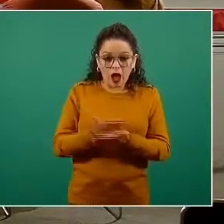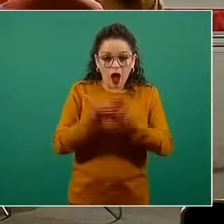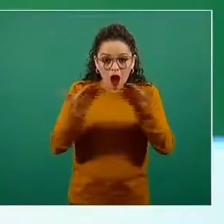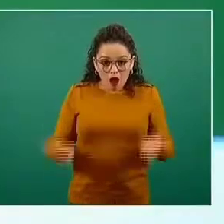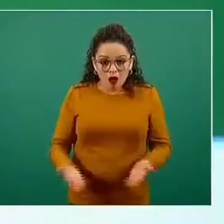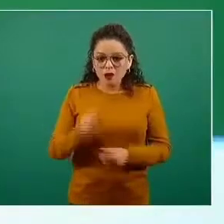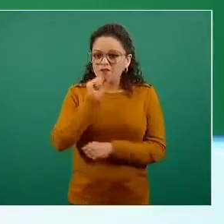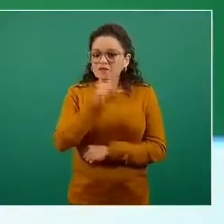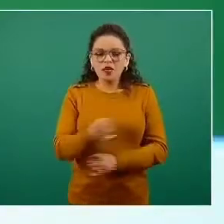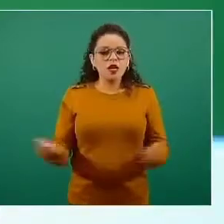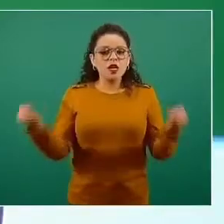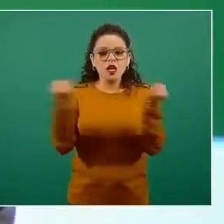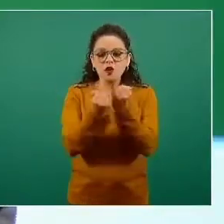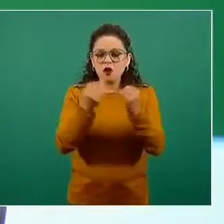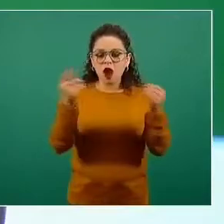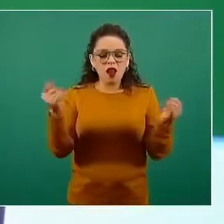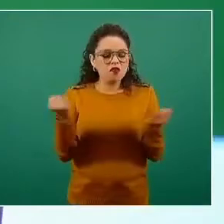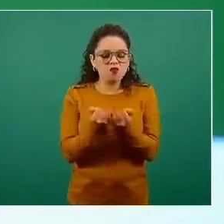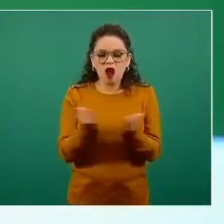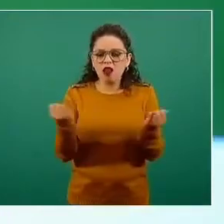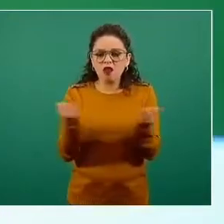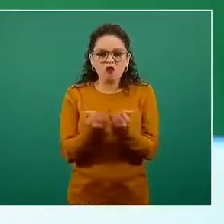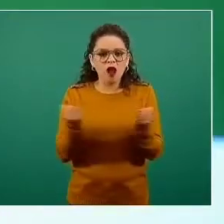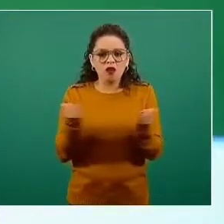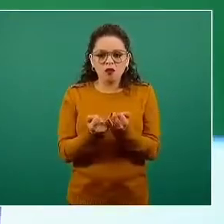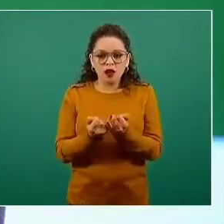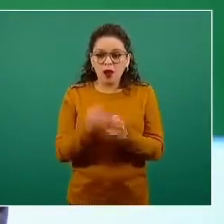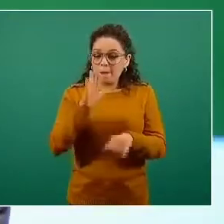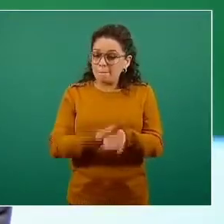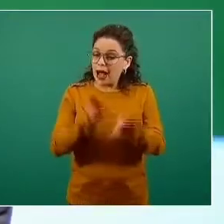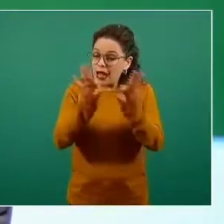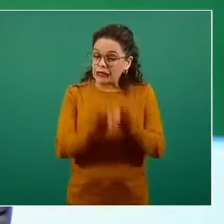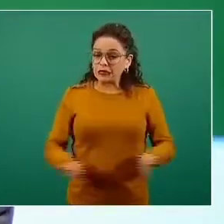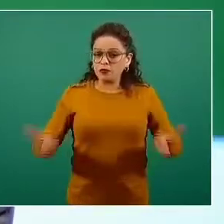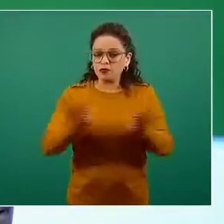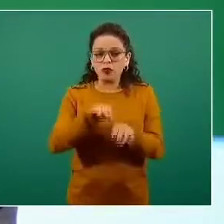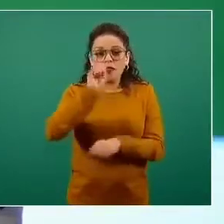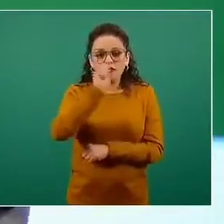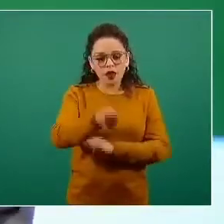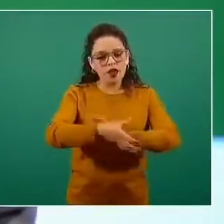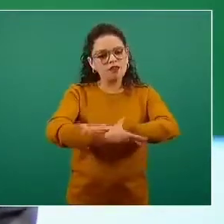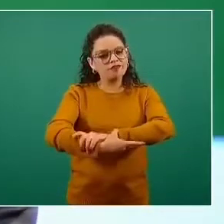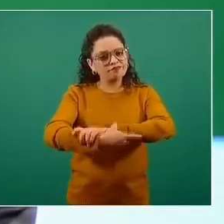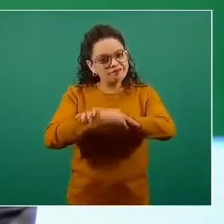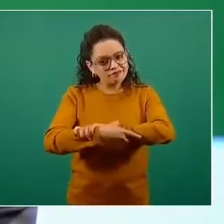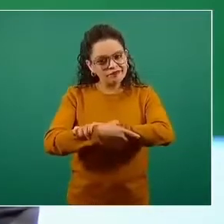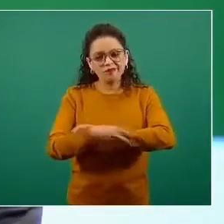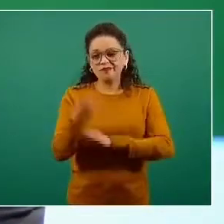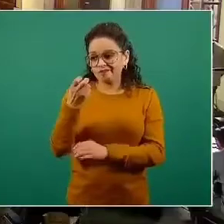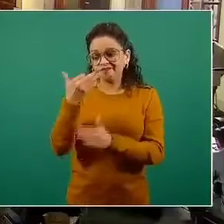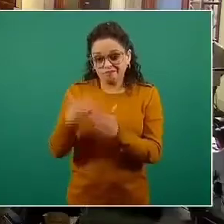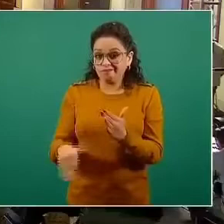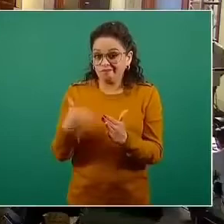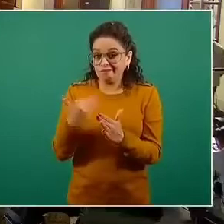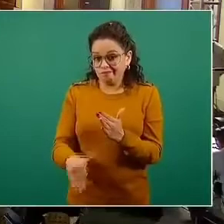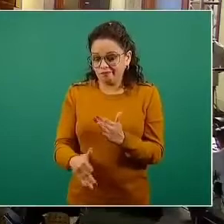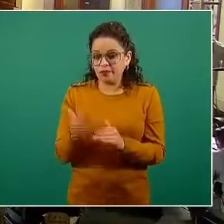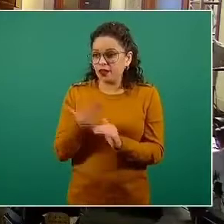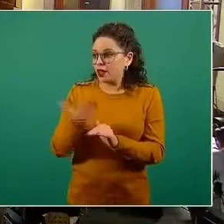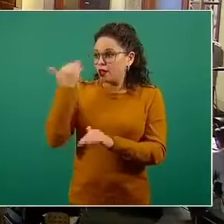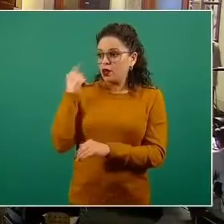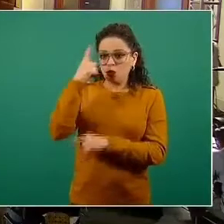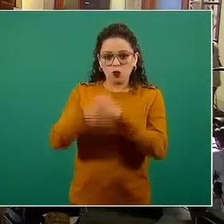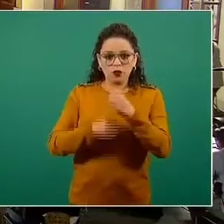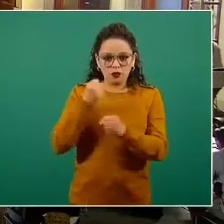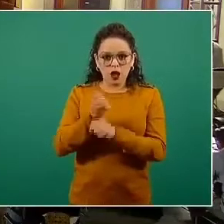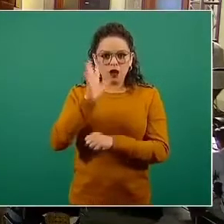deseable, lo óptimo es la solidaridad. Lo decíamos en varias ocasiones durante el año pasado, si